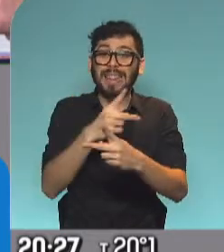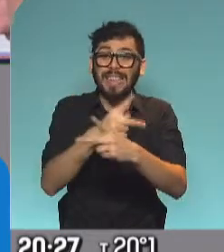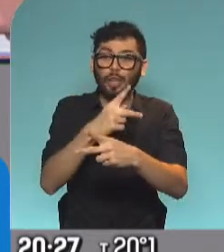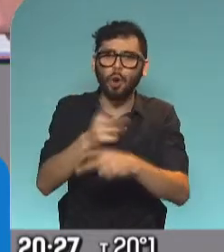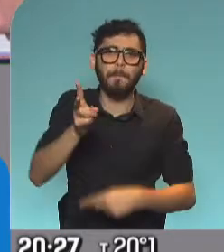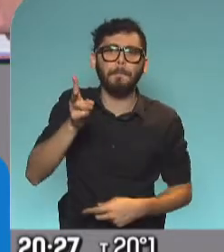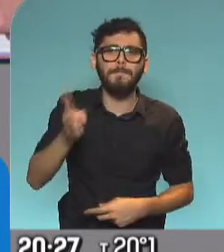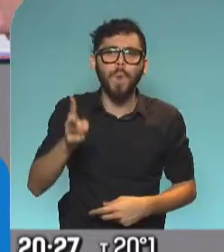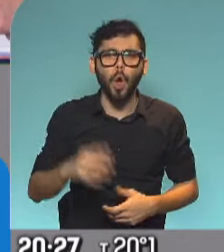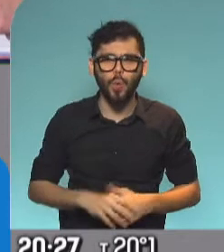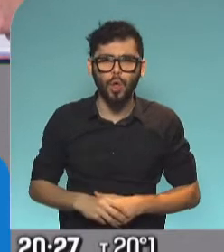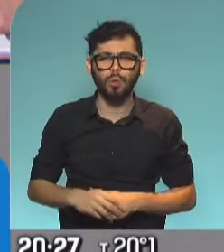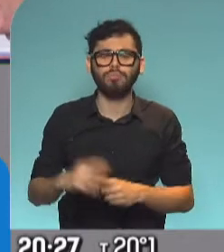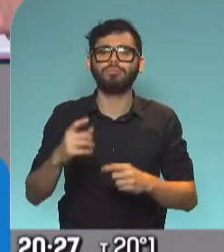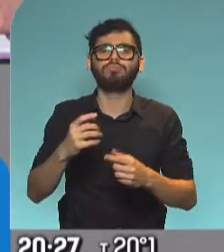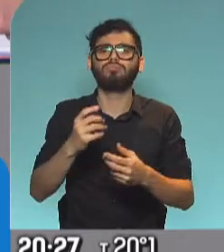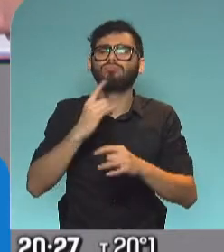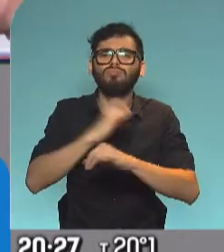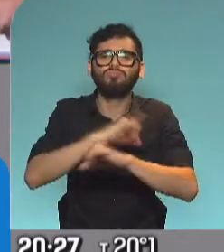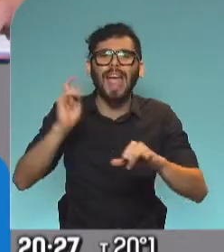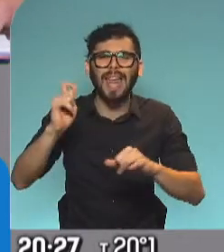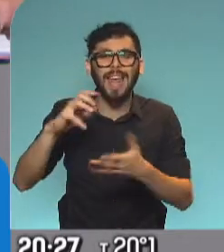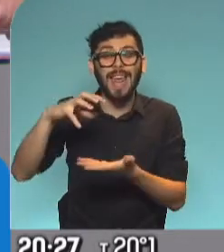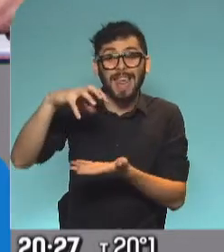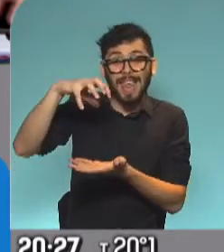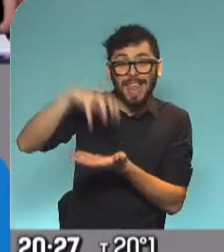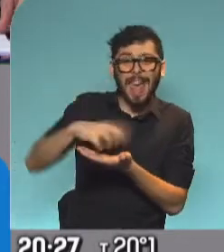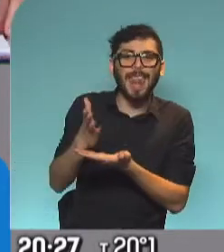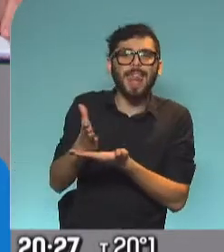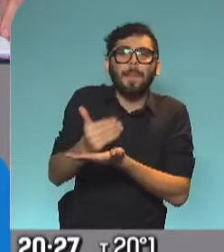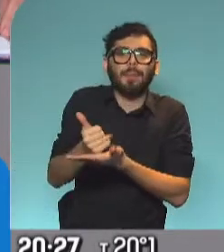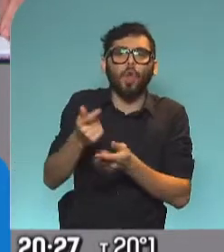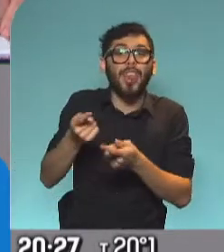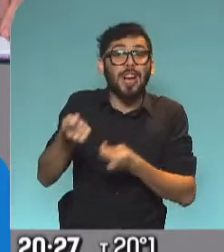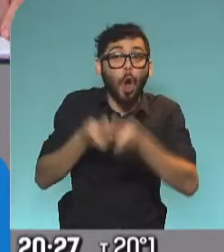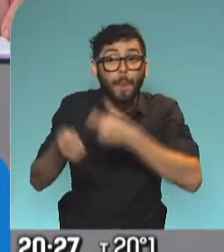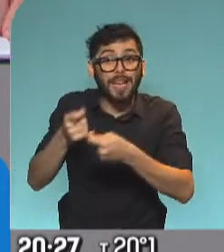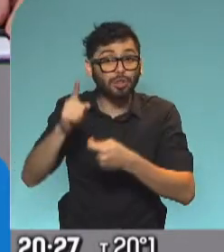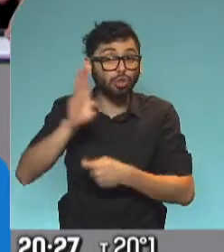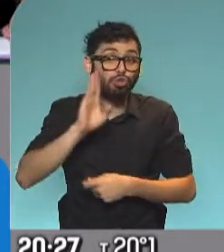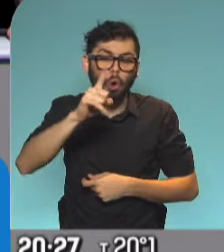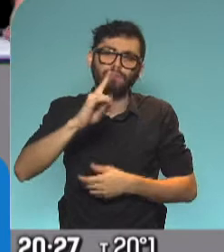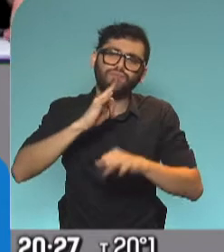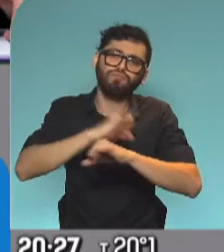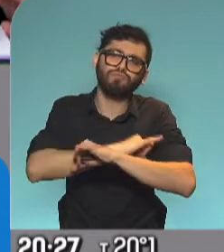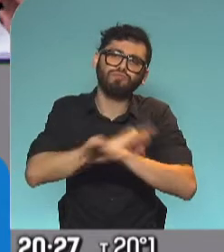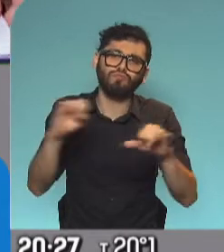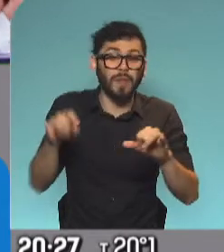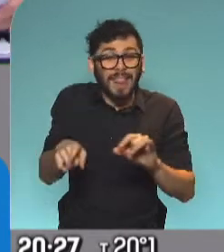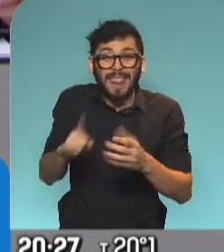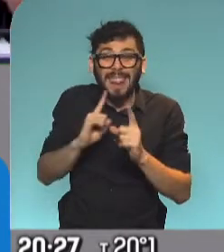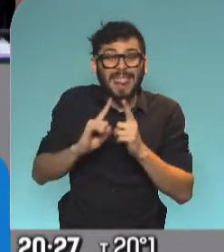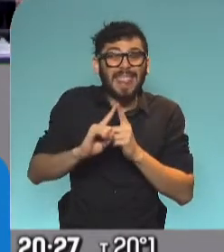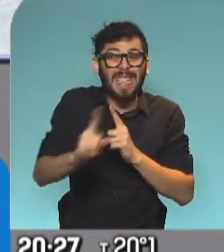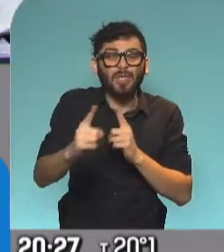TikTok, y esto lo comunicó el Departamento de Comercio de los Estados Unidos, que de hecho dijo directamente,